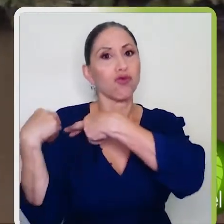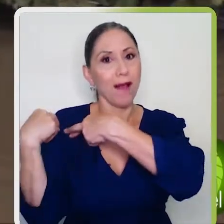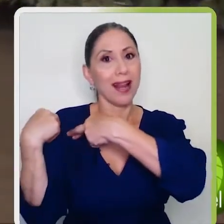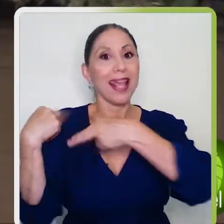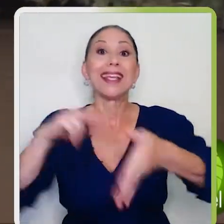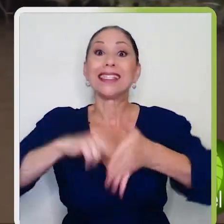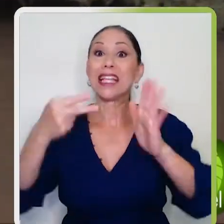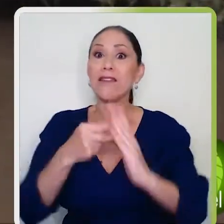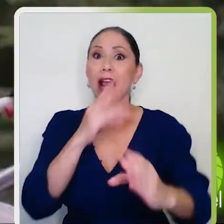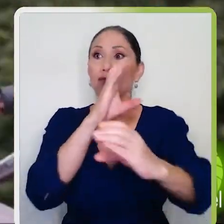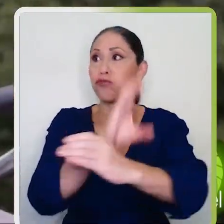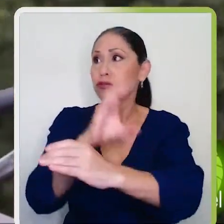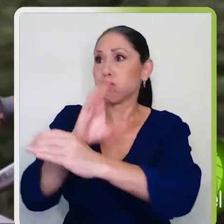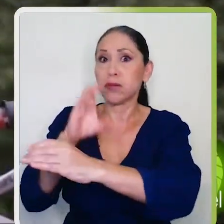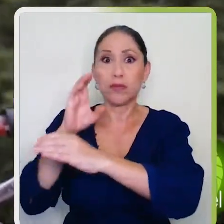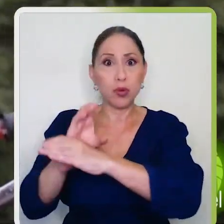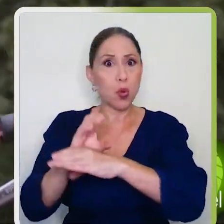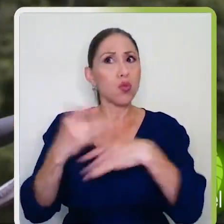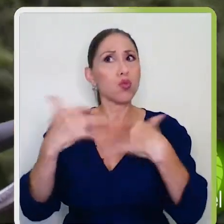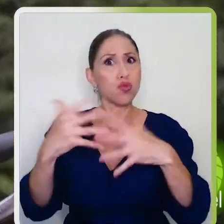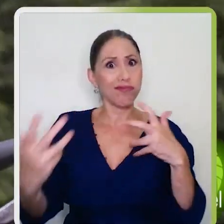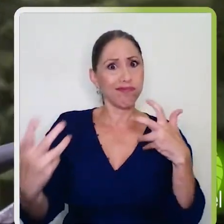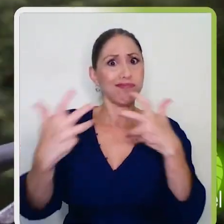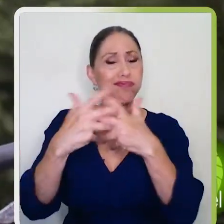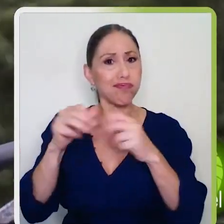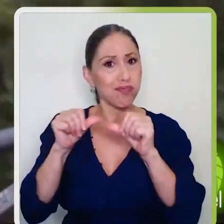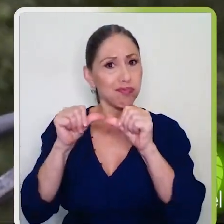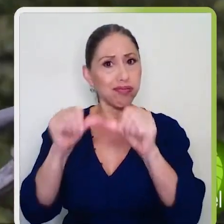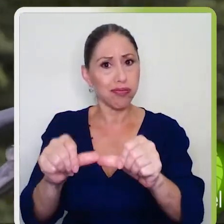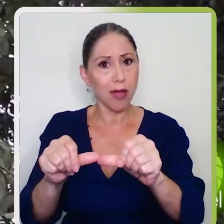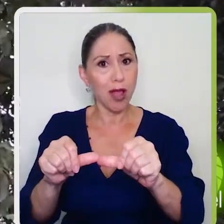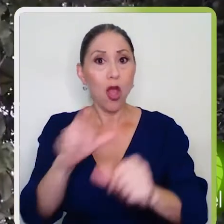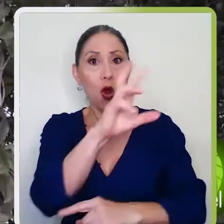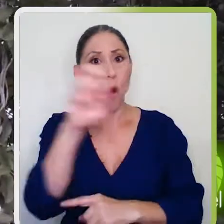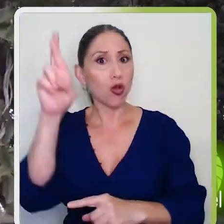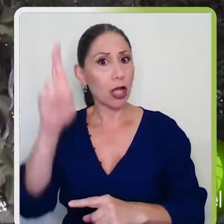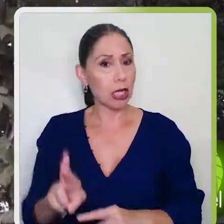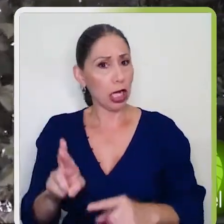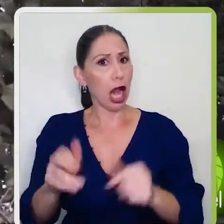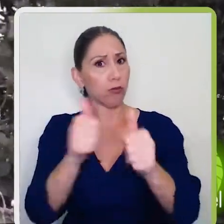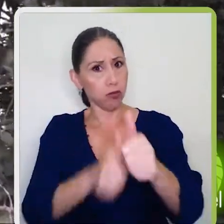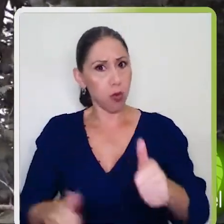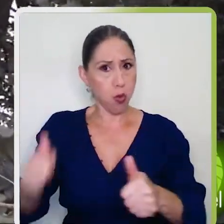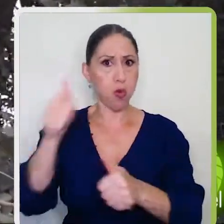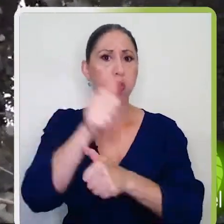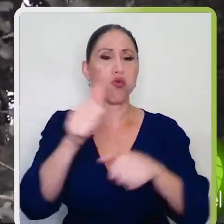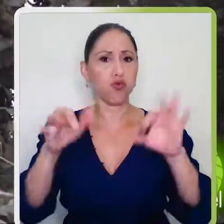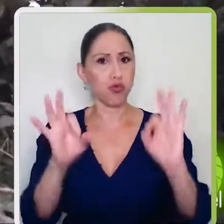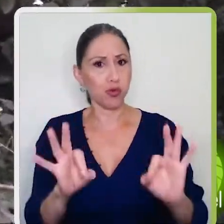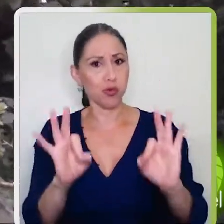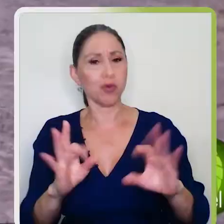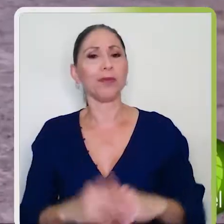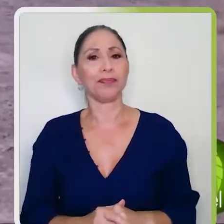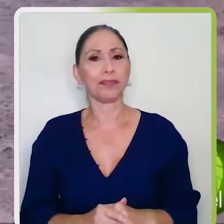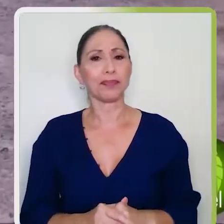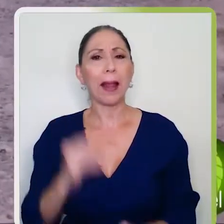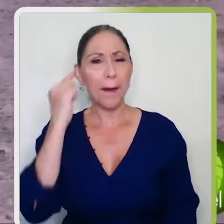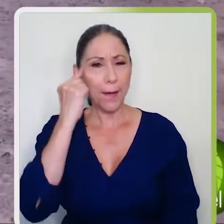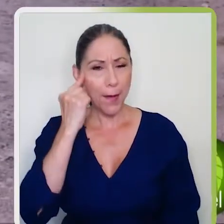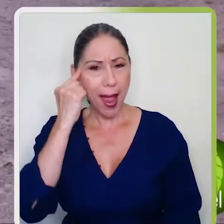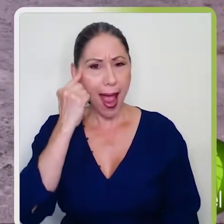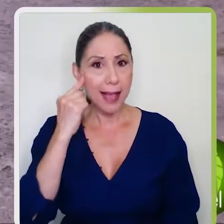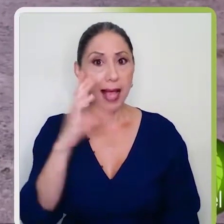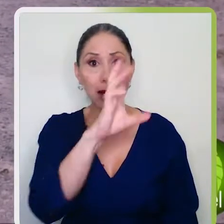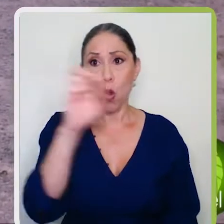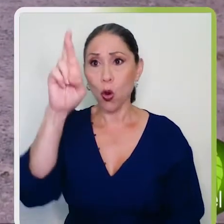sostenibilidad y Costa Rica sigue manteniendo una bandera importante en este sentido, ¿verdad? El pensar que en